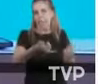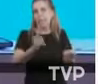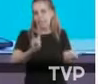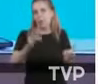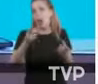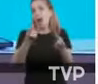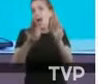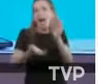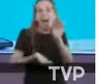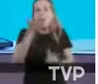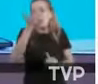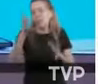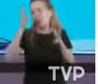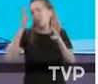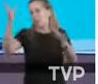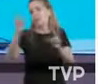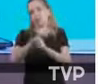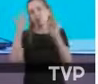de suponer tarifas